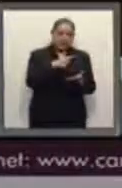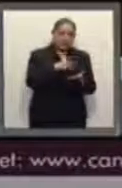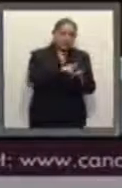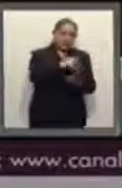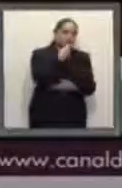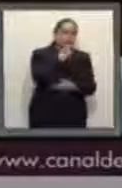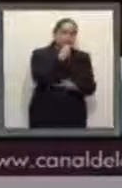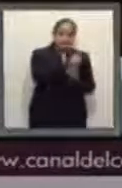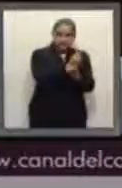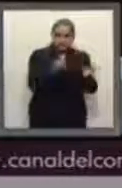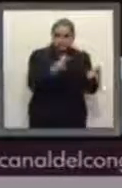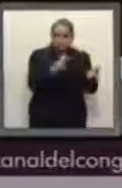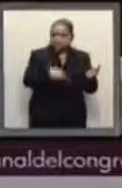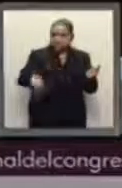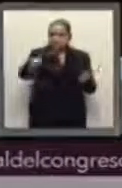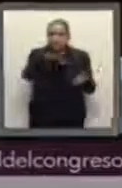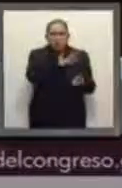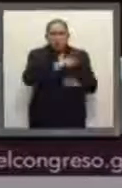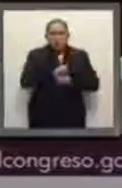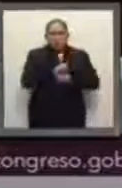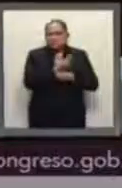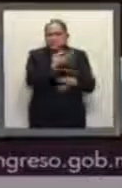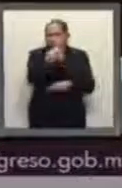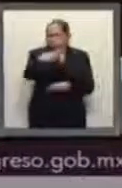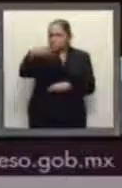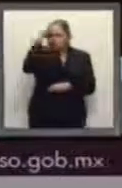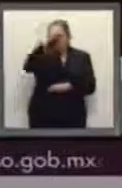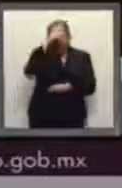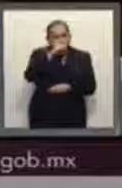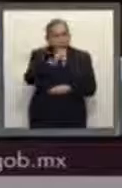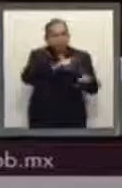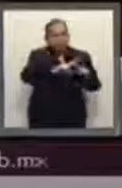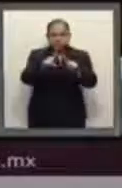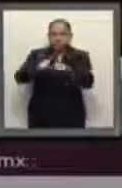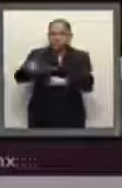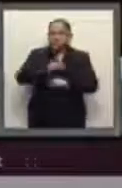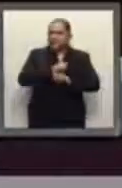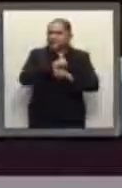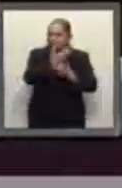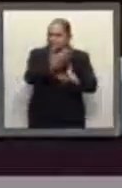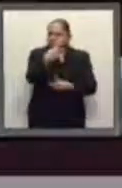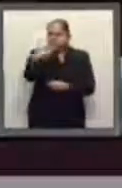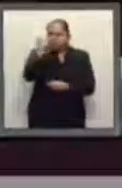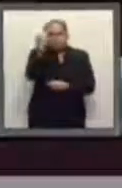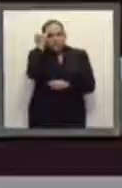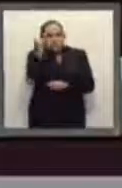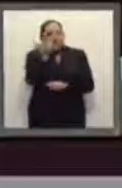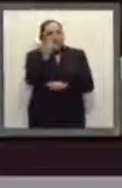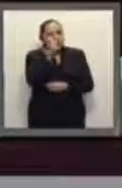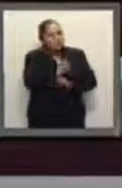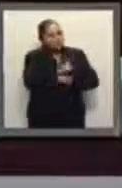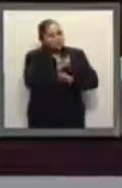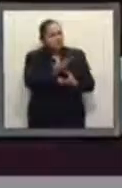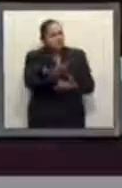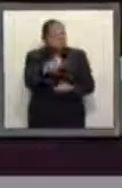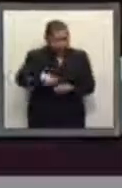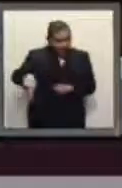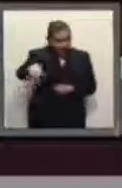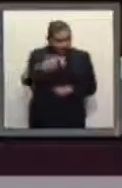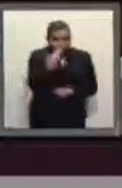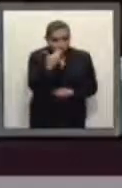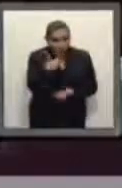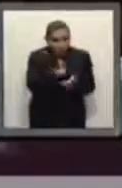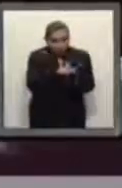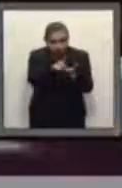de la Niñez de expresar su opinión libremente o de recibir y difundir sus ideas? ¿Desde cuándo no tienen el derecho de